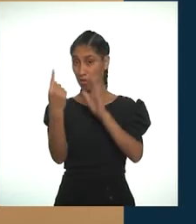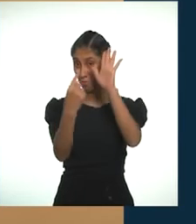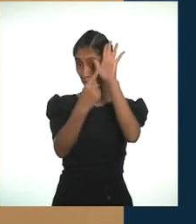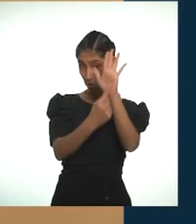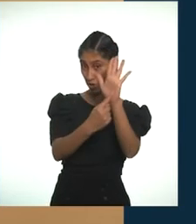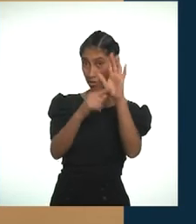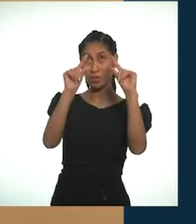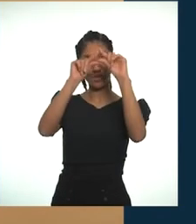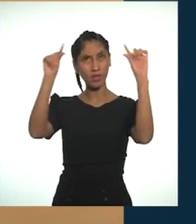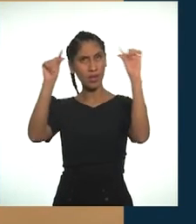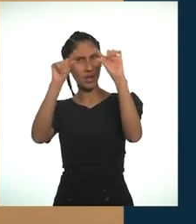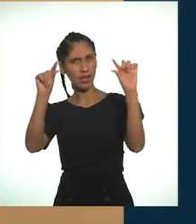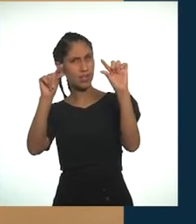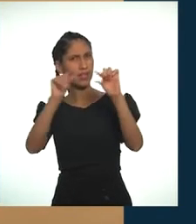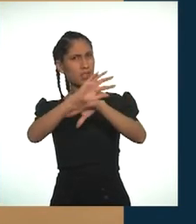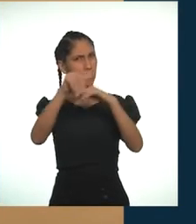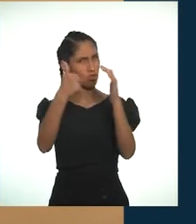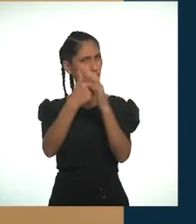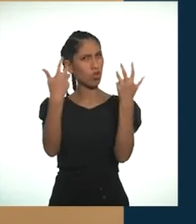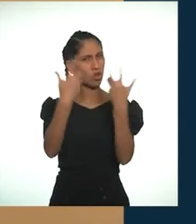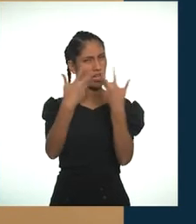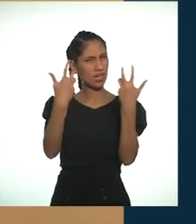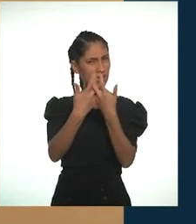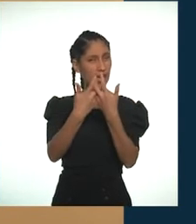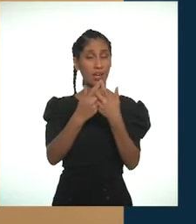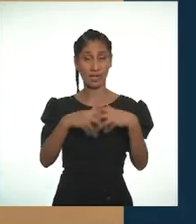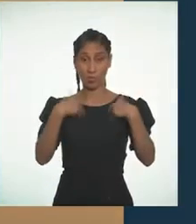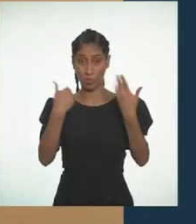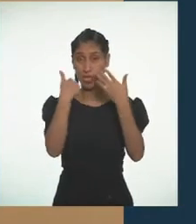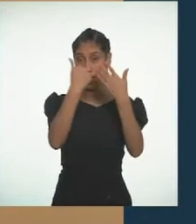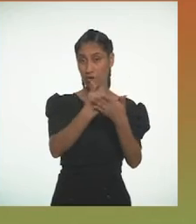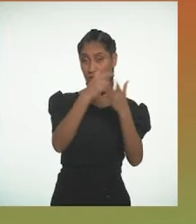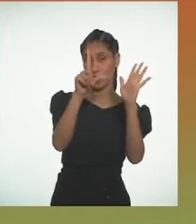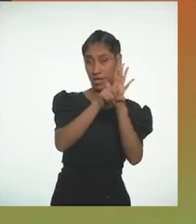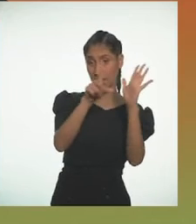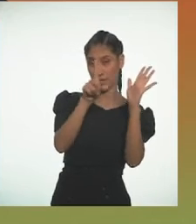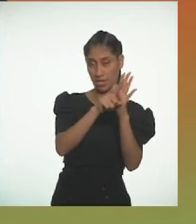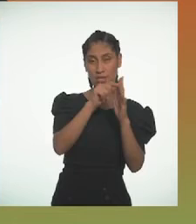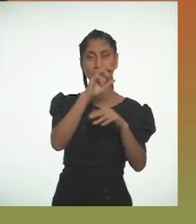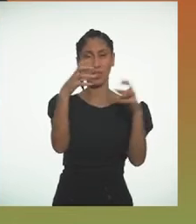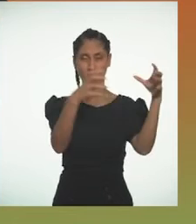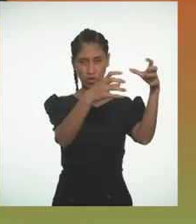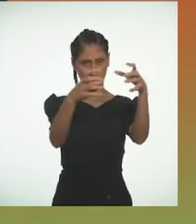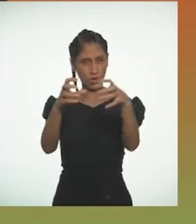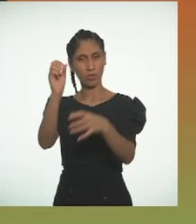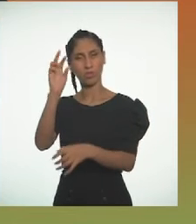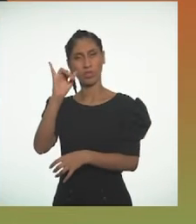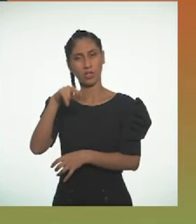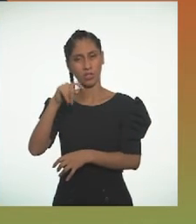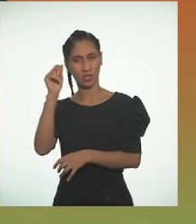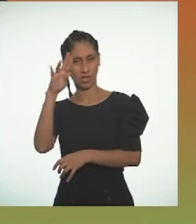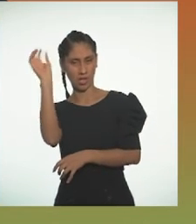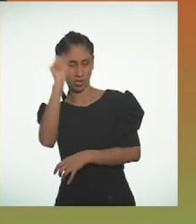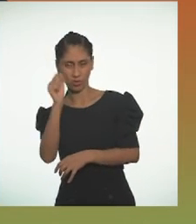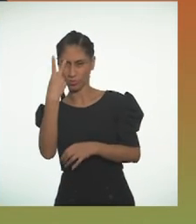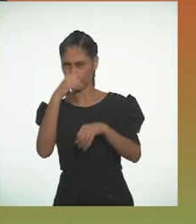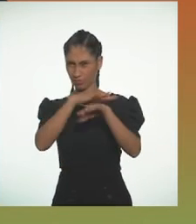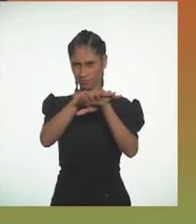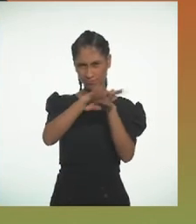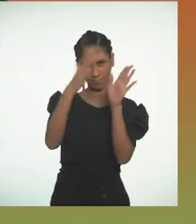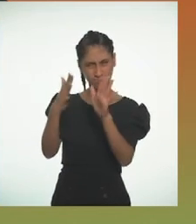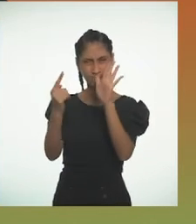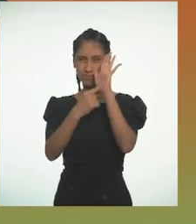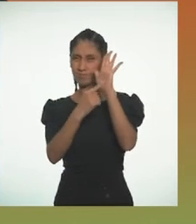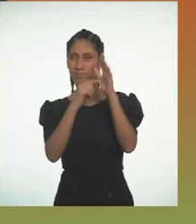las principales leyes a favor de los pueblos originarios. Proyectando línea de tiempo.